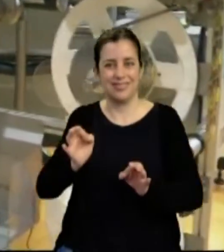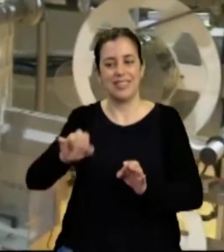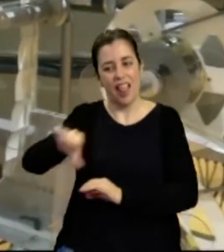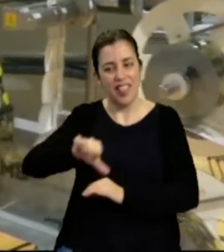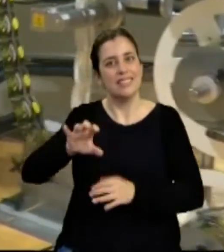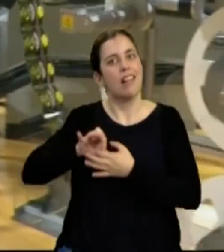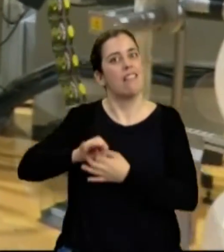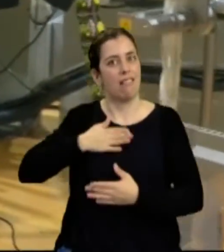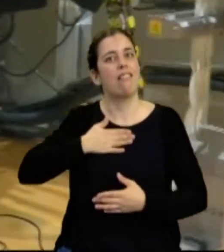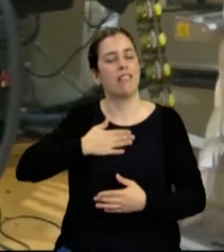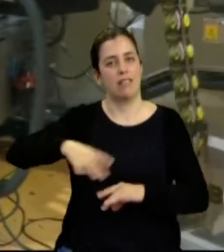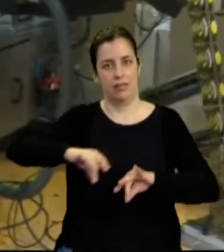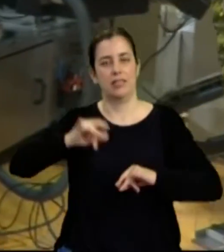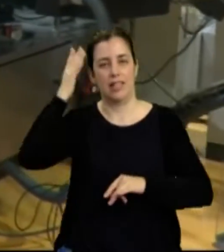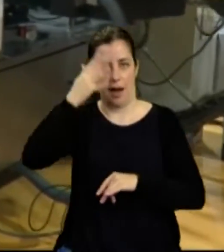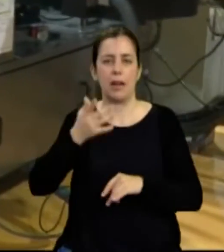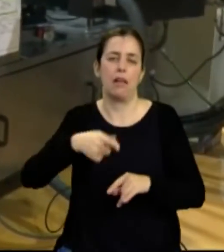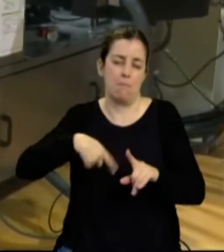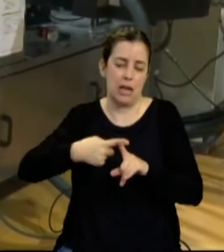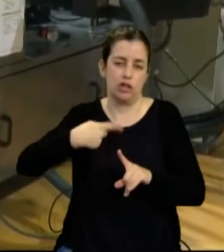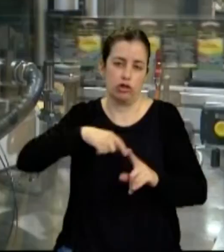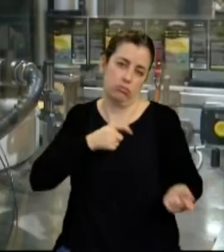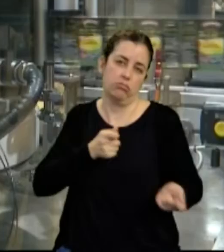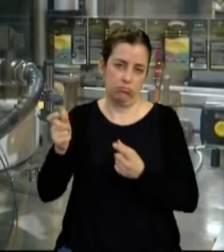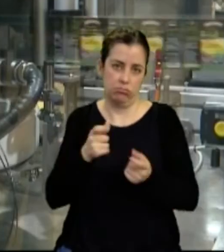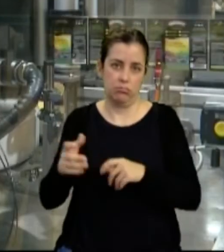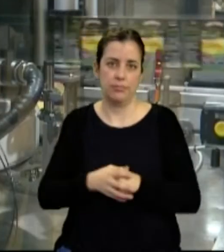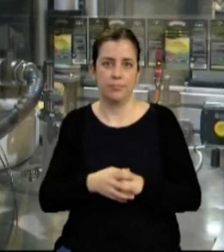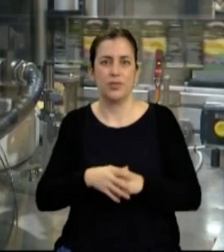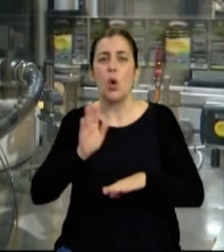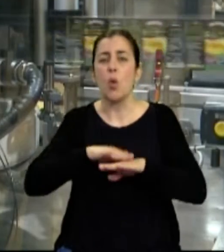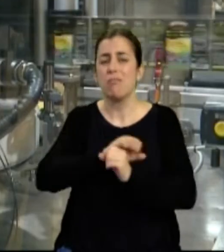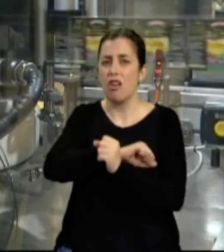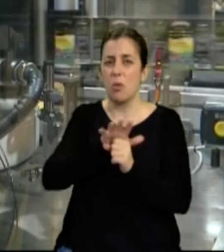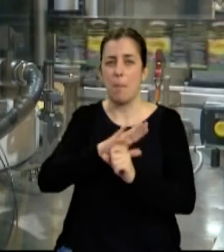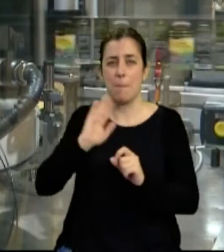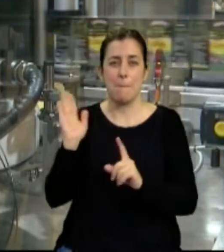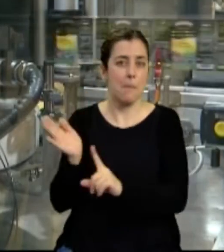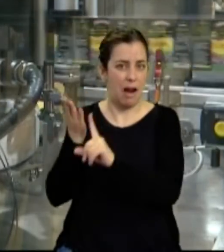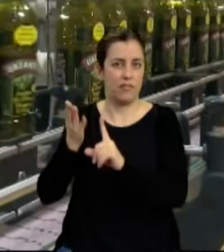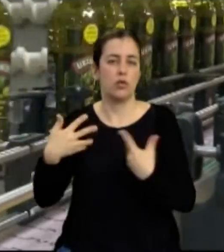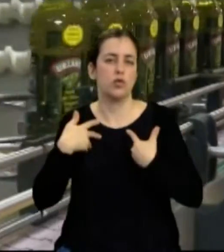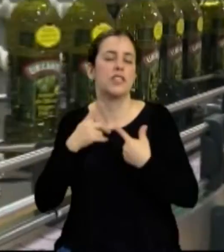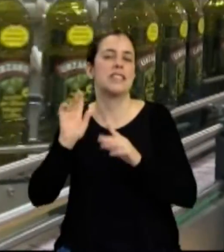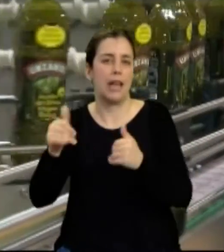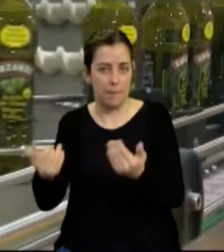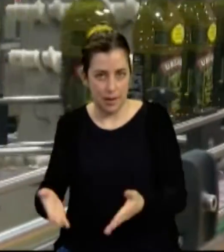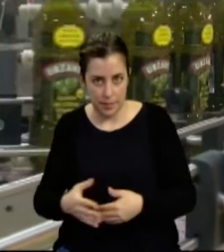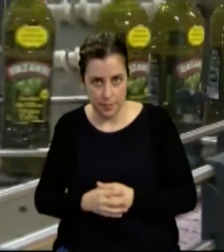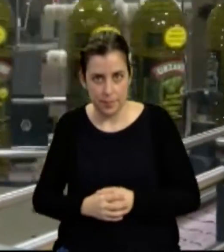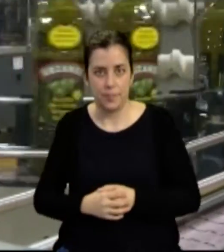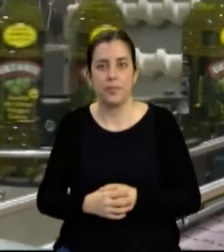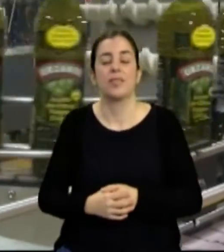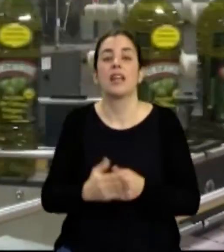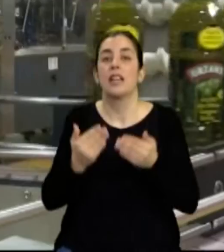que exportamos y demás en muchas provincias. El impacto de la pandemia también lo están sufriendo, mientras que en la exportación el sector retail y la